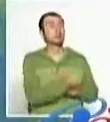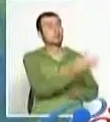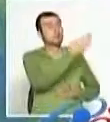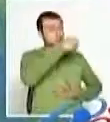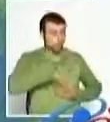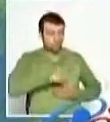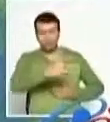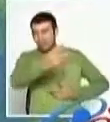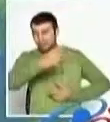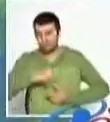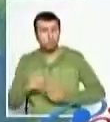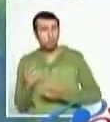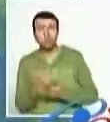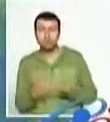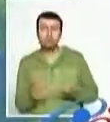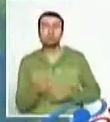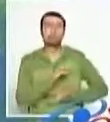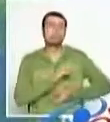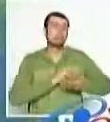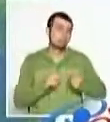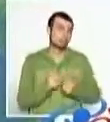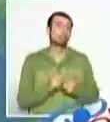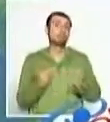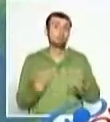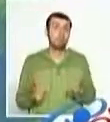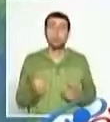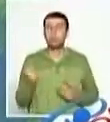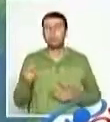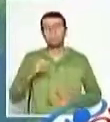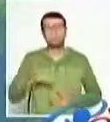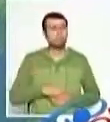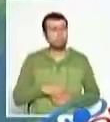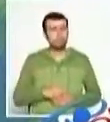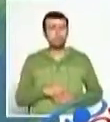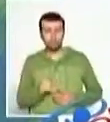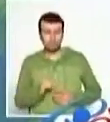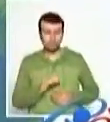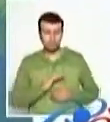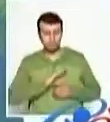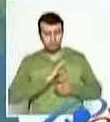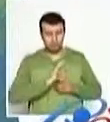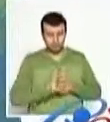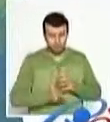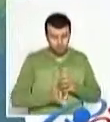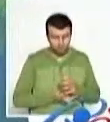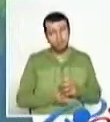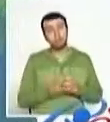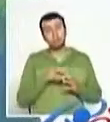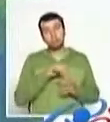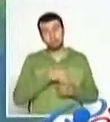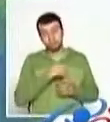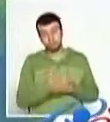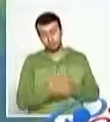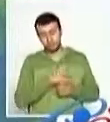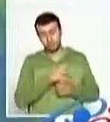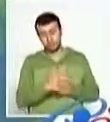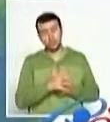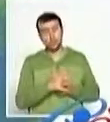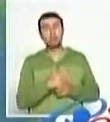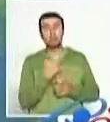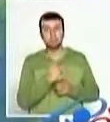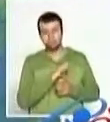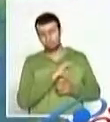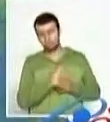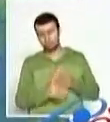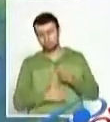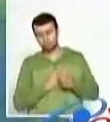membrana celular también va a estar en el límite entre la matriz extracelular y la matriz intracelular o el líquido intracelular.